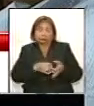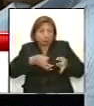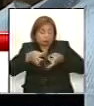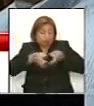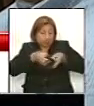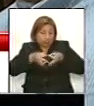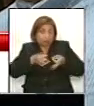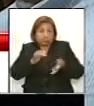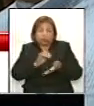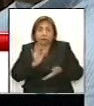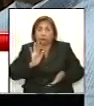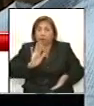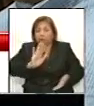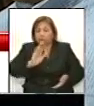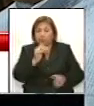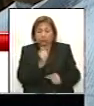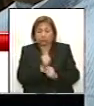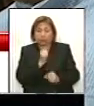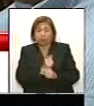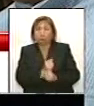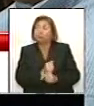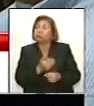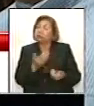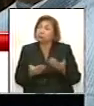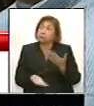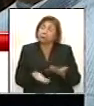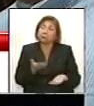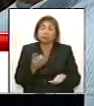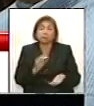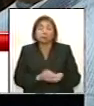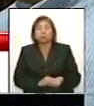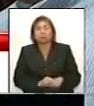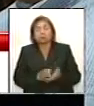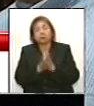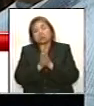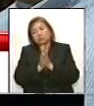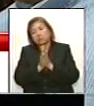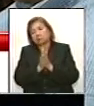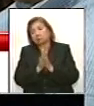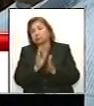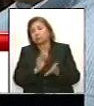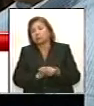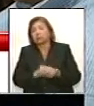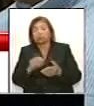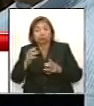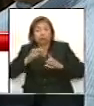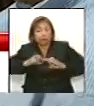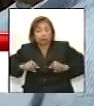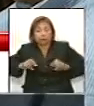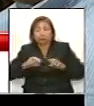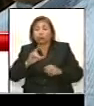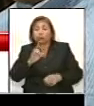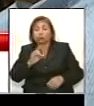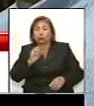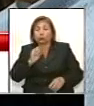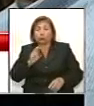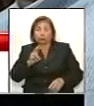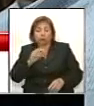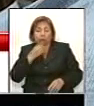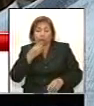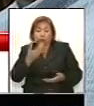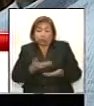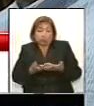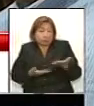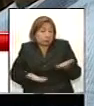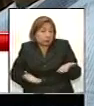un poco más de su trabajo, ¿no? Y en tal caso también nosotros explicarle qué es lo que venimos haciendo como plataforma para el usuario, y en este